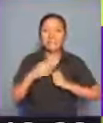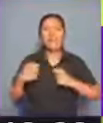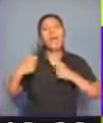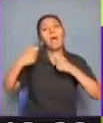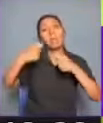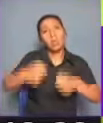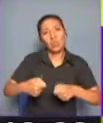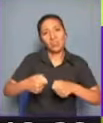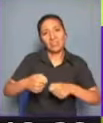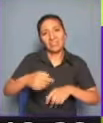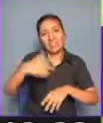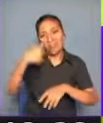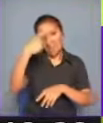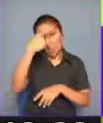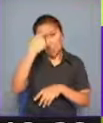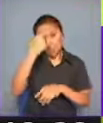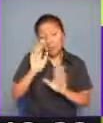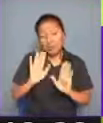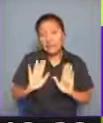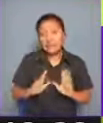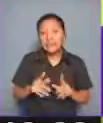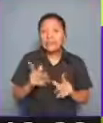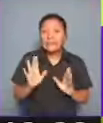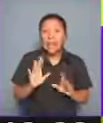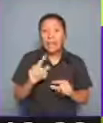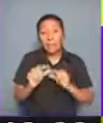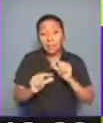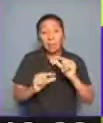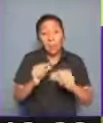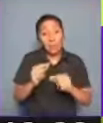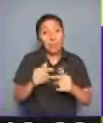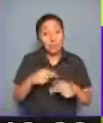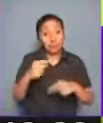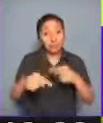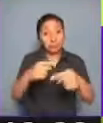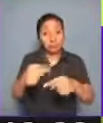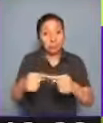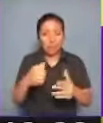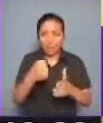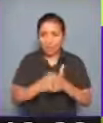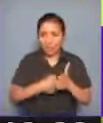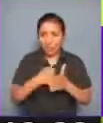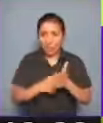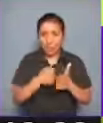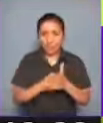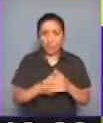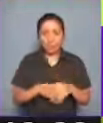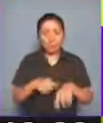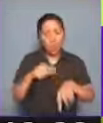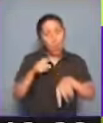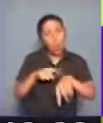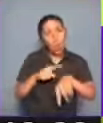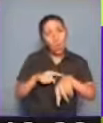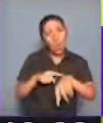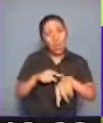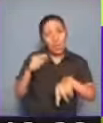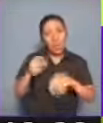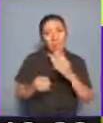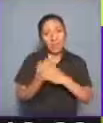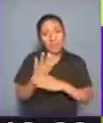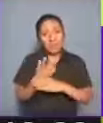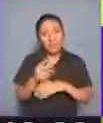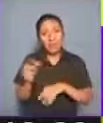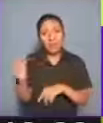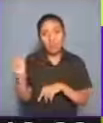chóferes Y bueno ya saldremos de esto hay que tener fuerza hoy por lo menos en hora de la mañana ha bajado la venta